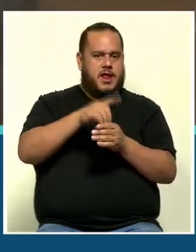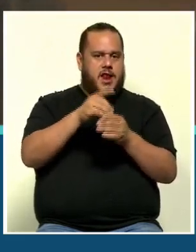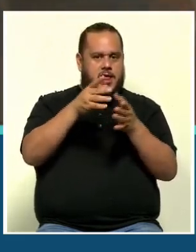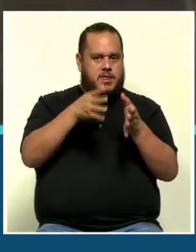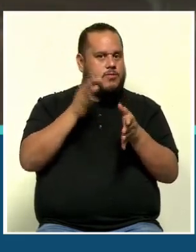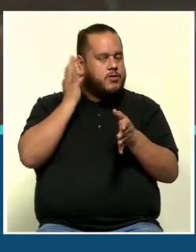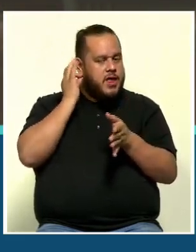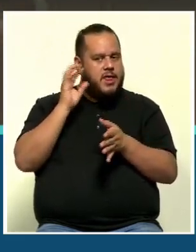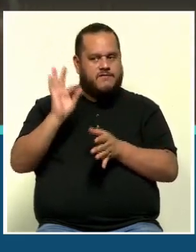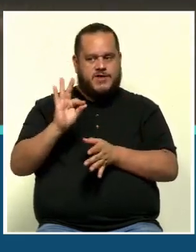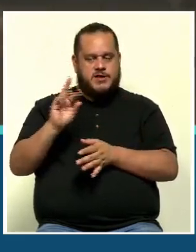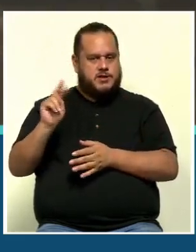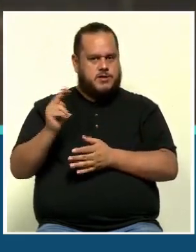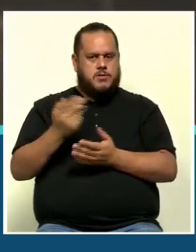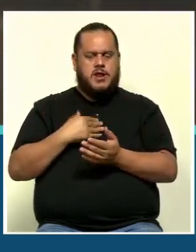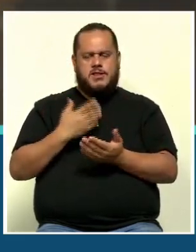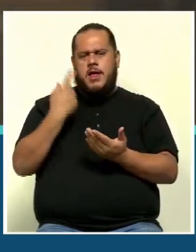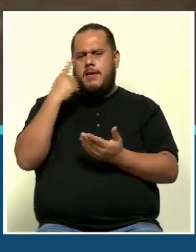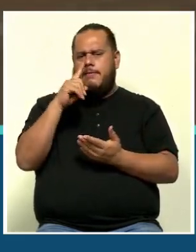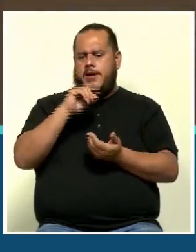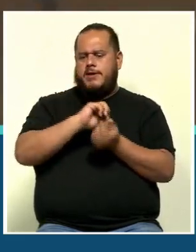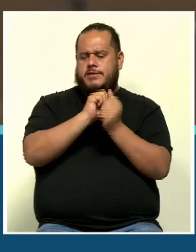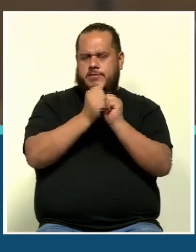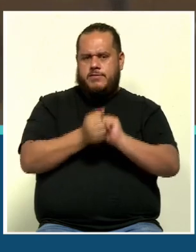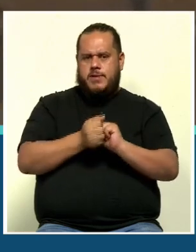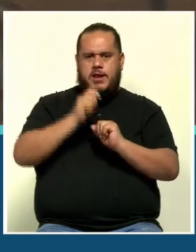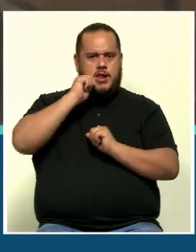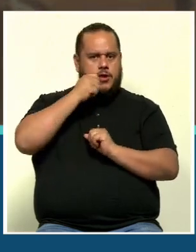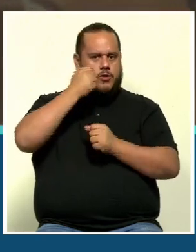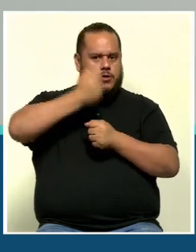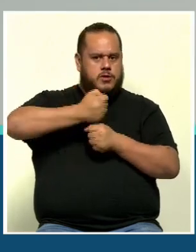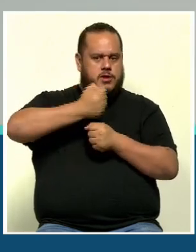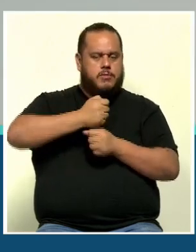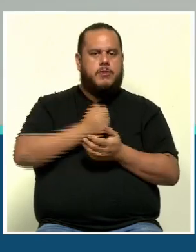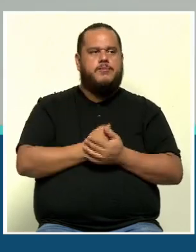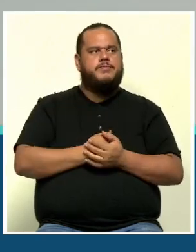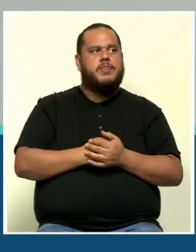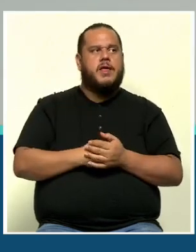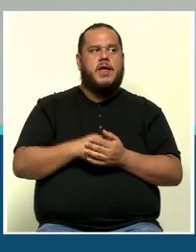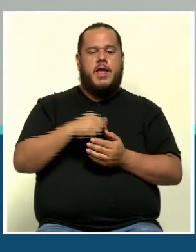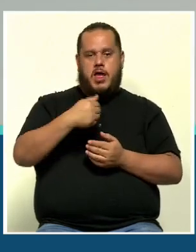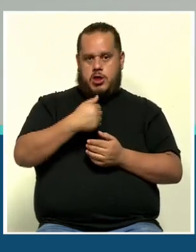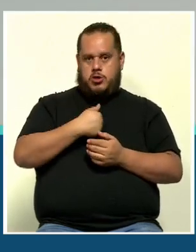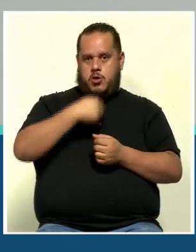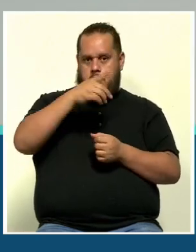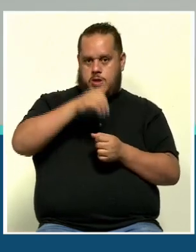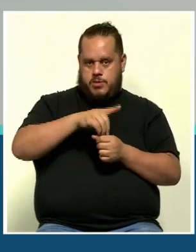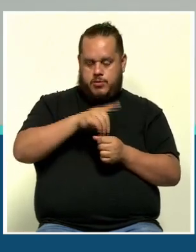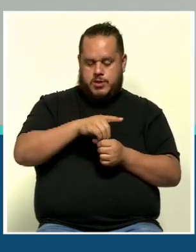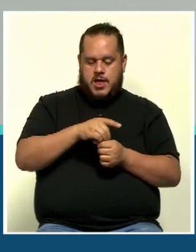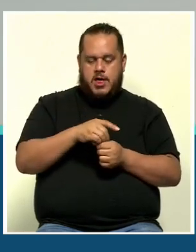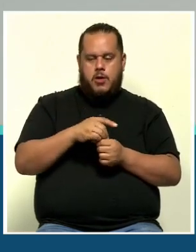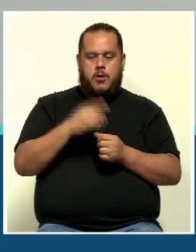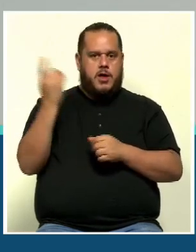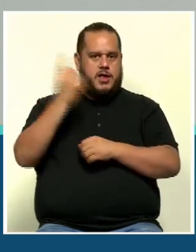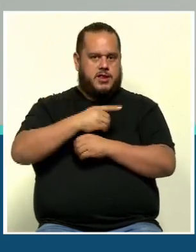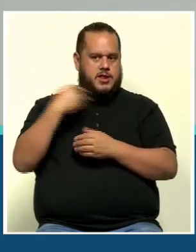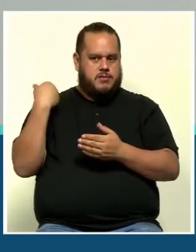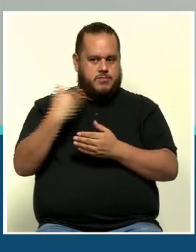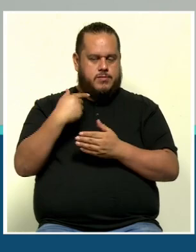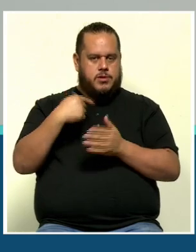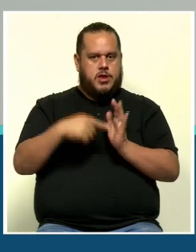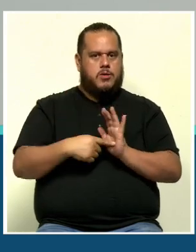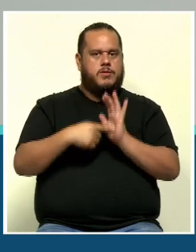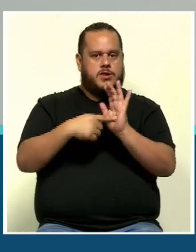Franji Nicolás, apunta a reformar el Código de Trabajo. Esta diputada en días recientes ha venido